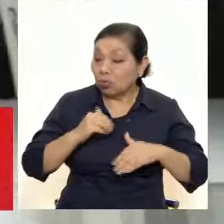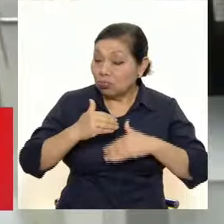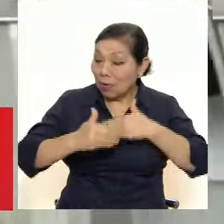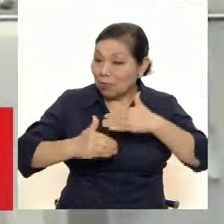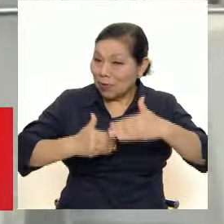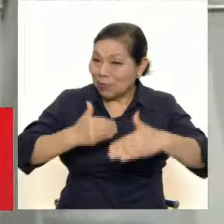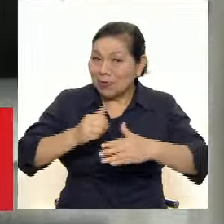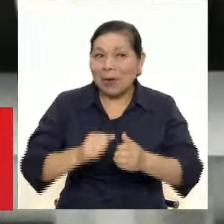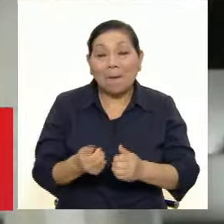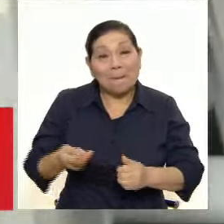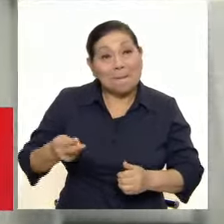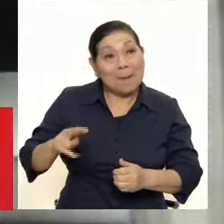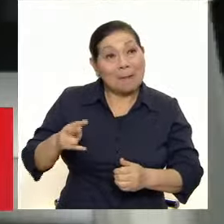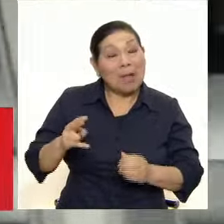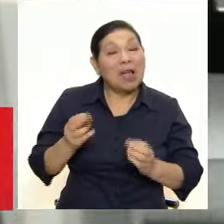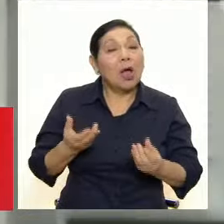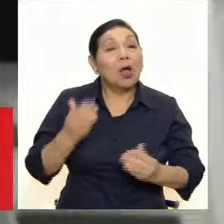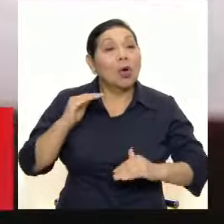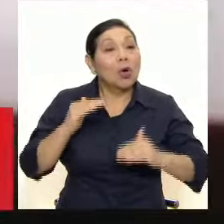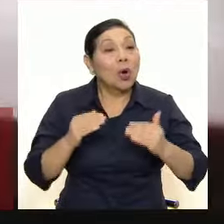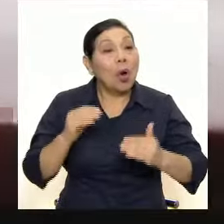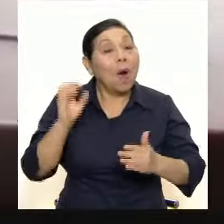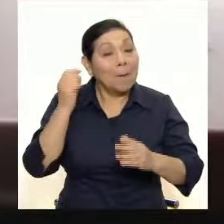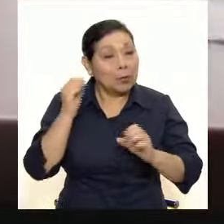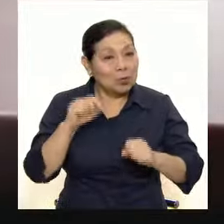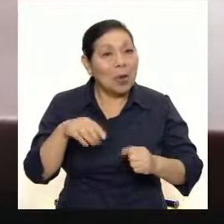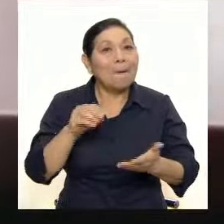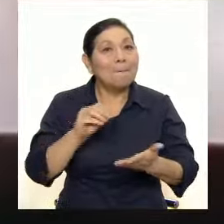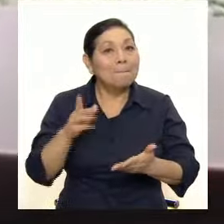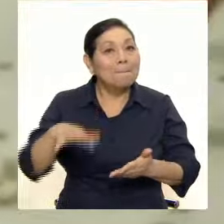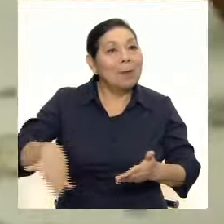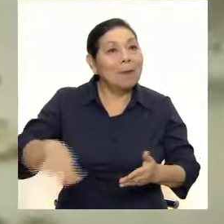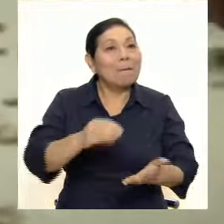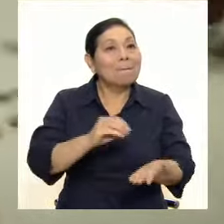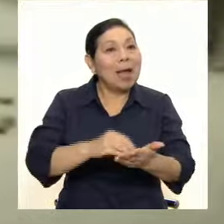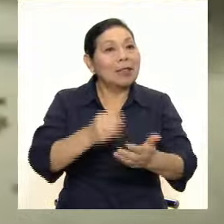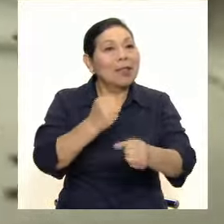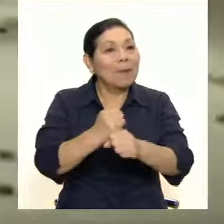sigue avanzando. Crecimiento, estabilidad y oportunidades para todos.